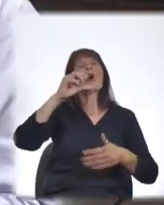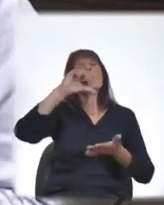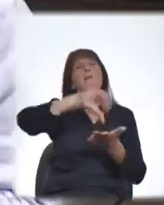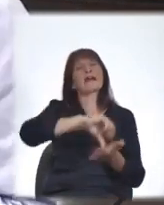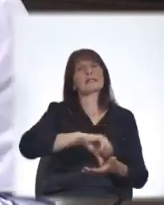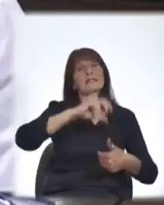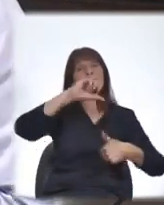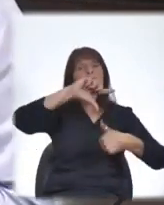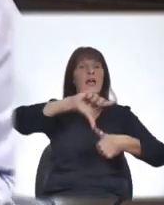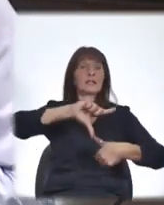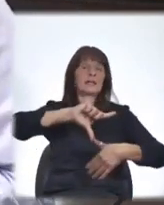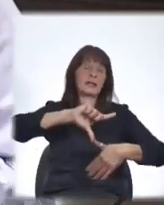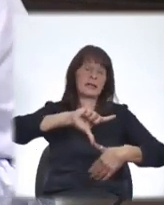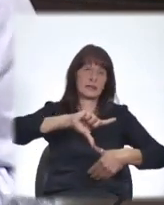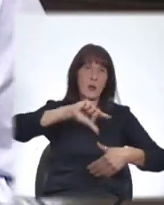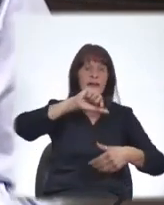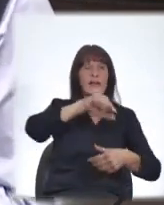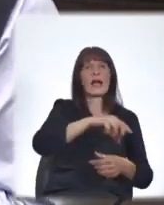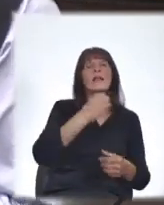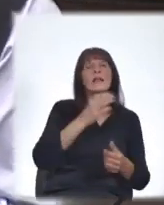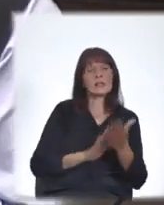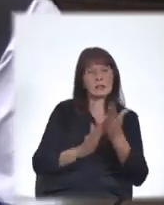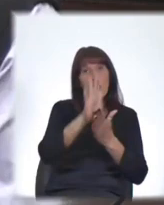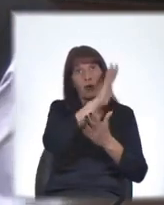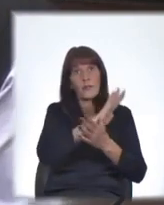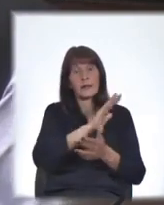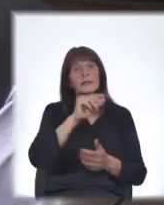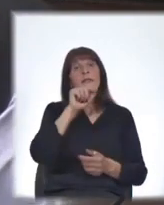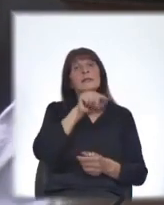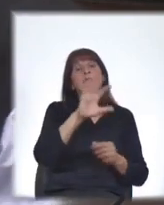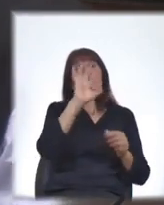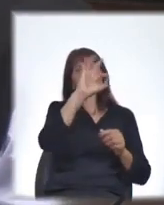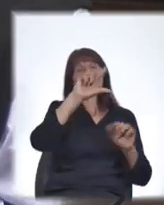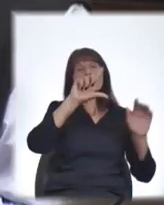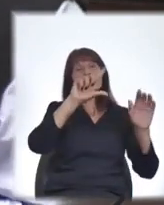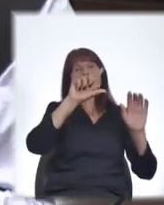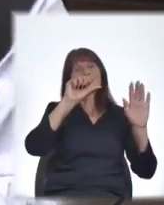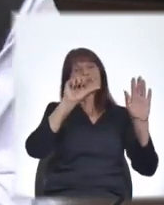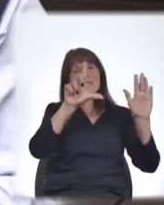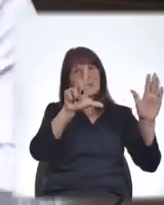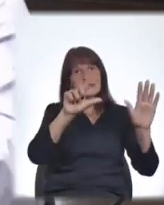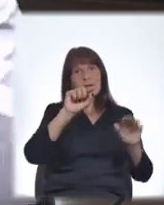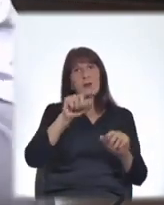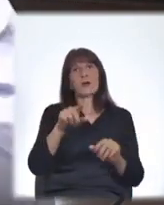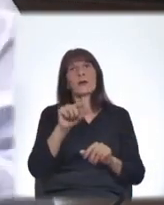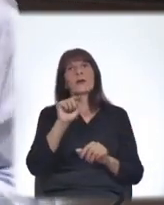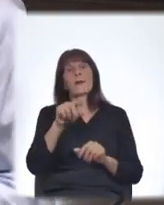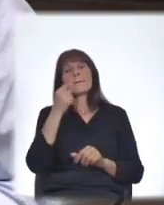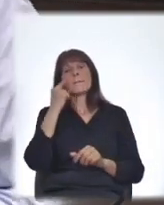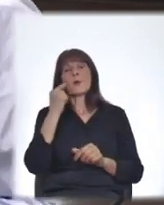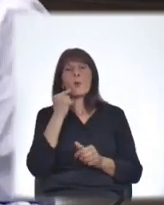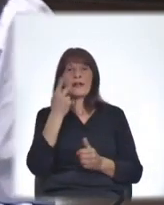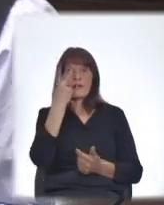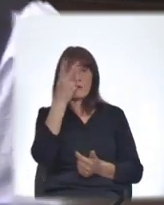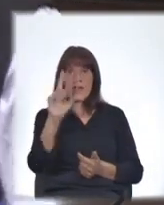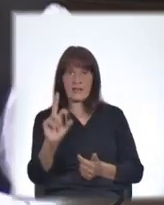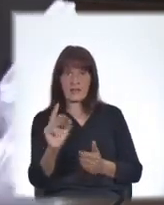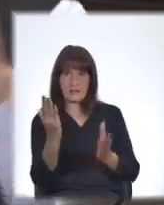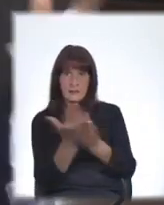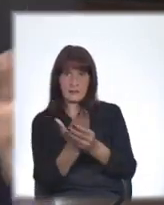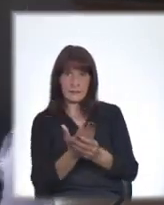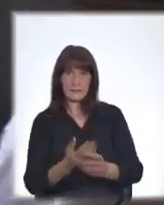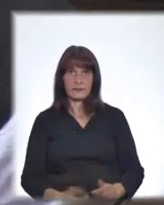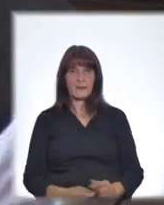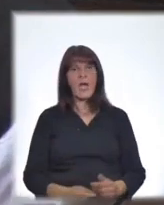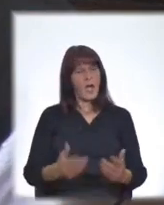la balanza de cuenta corriente de toda América Latina, 0,7 puntos del PBI en el 19, en página 20. Porque se ve